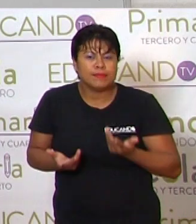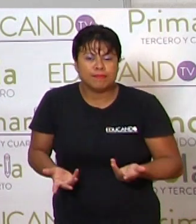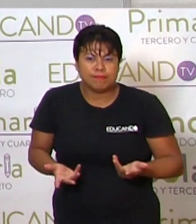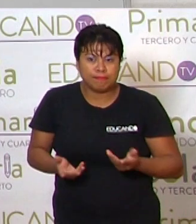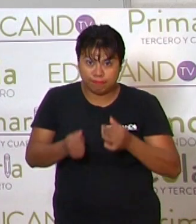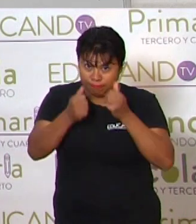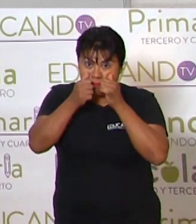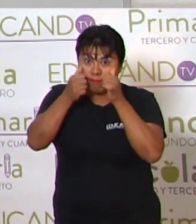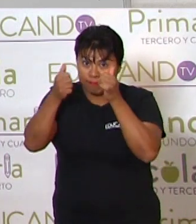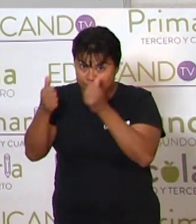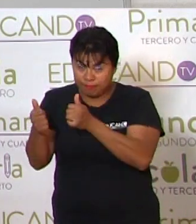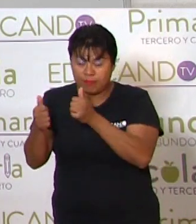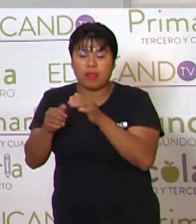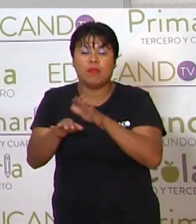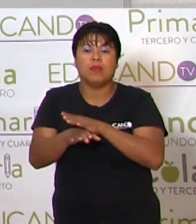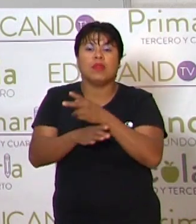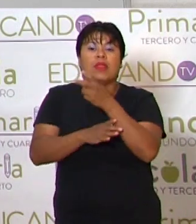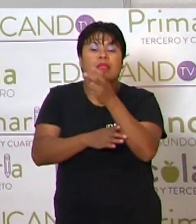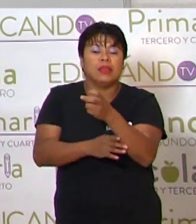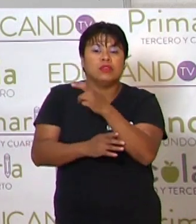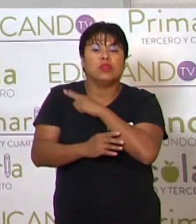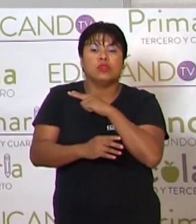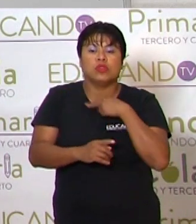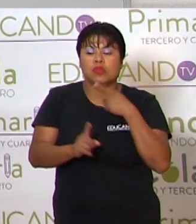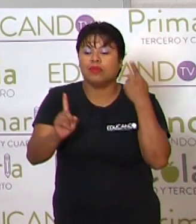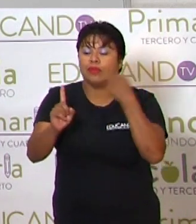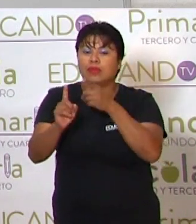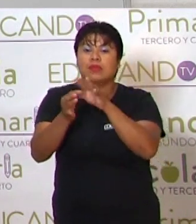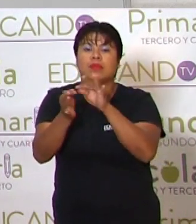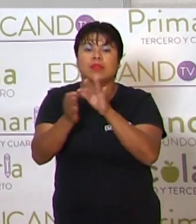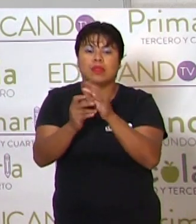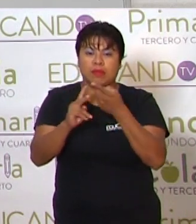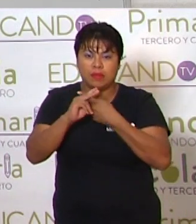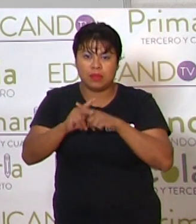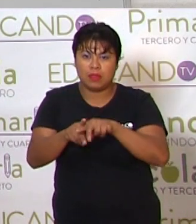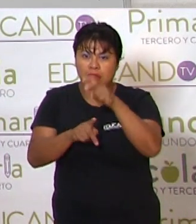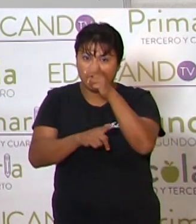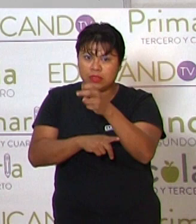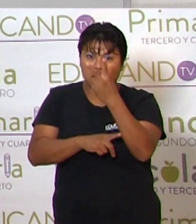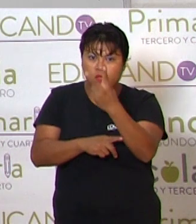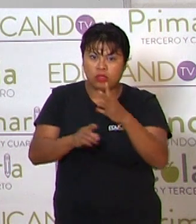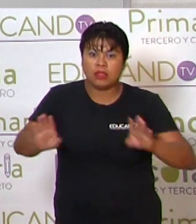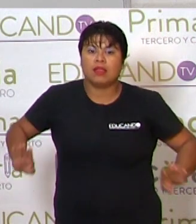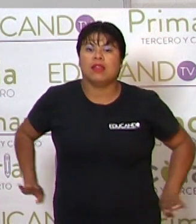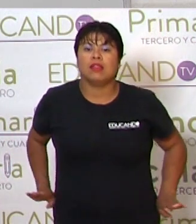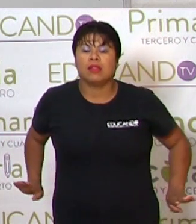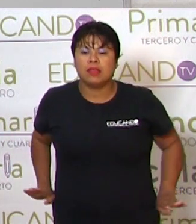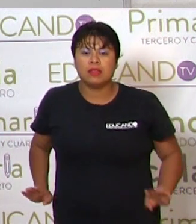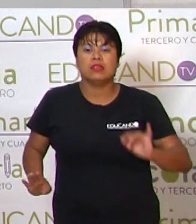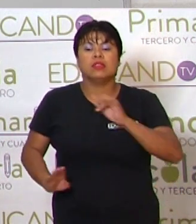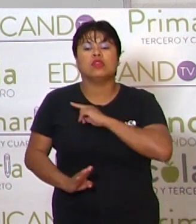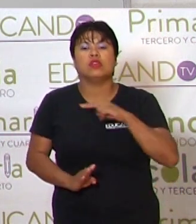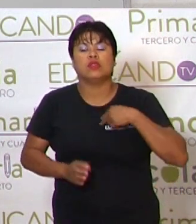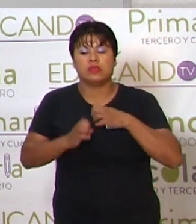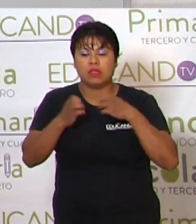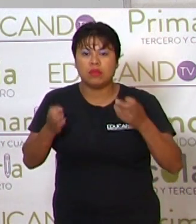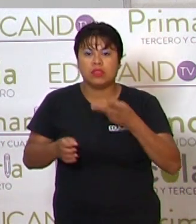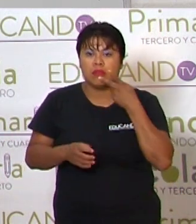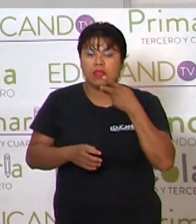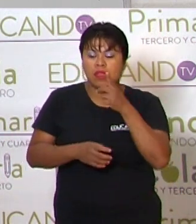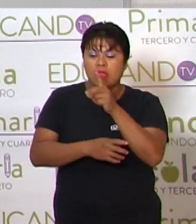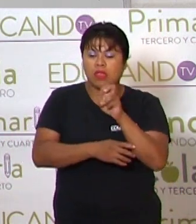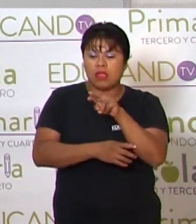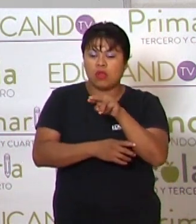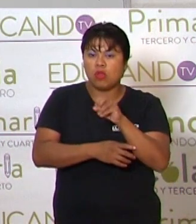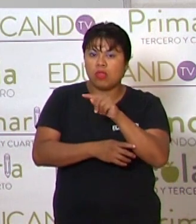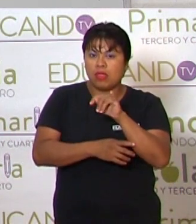Mucha atención con esto porque vamos a hacer referencia a partir de estas dos características si estamos hablando de un lenguaje